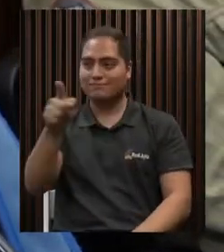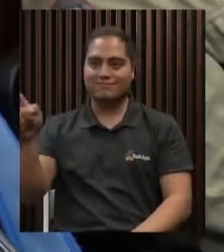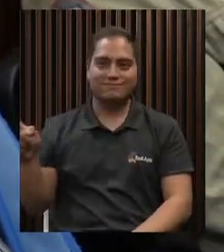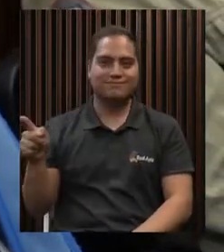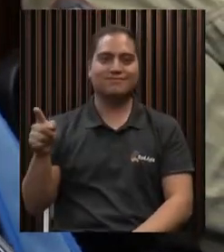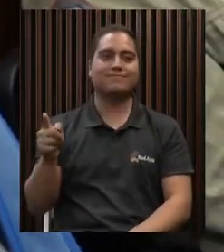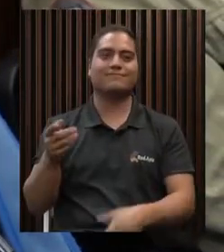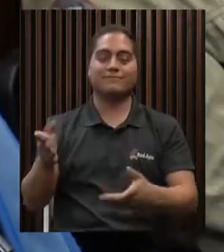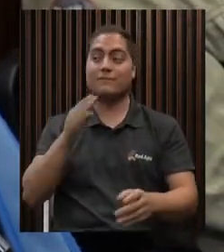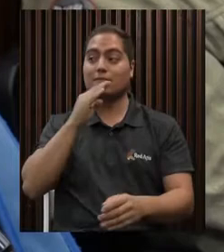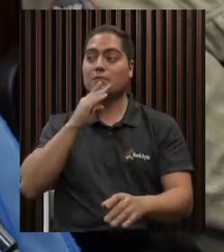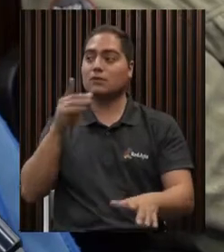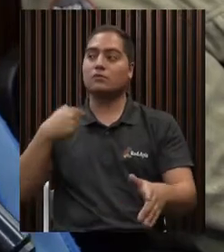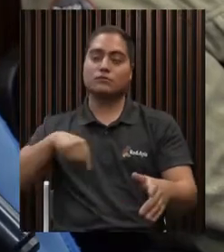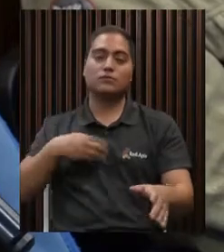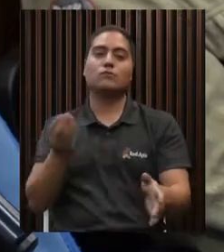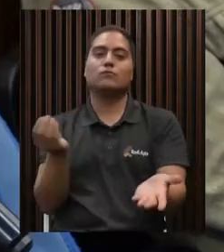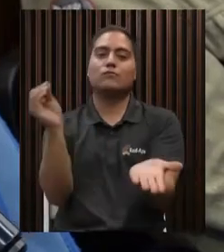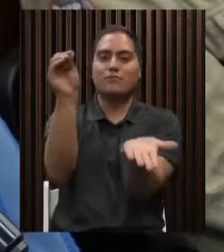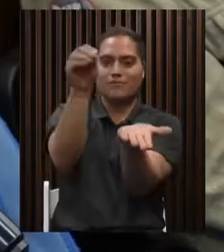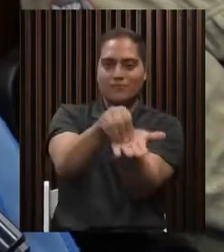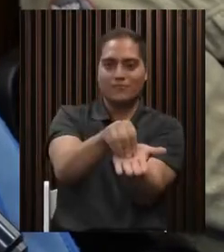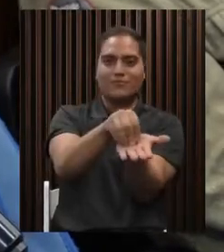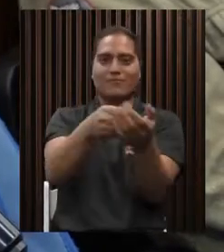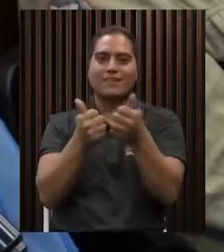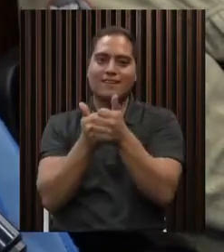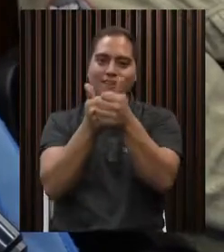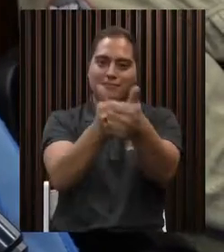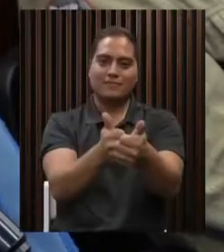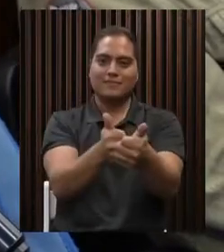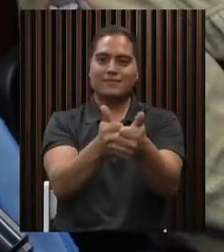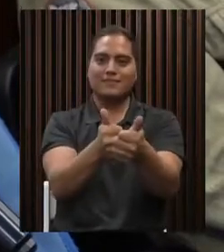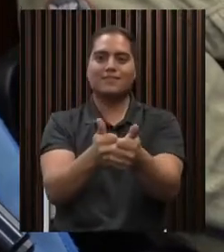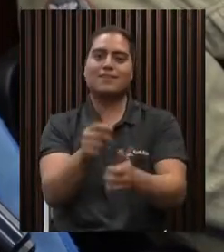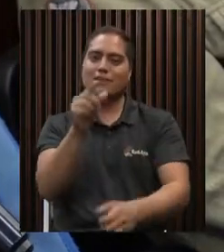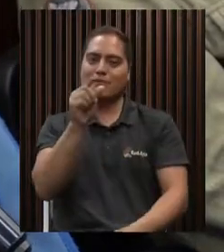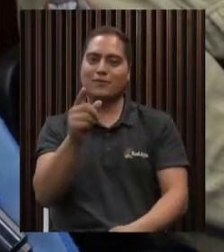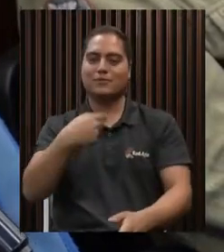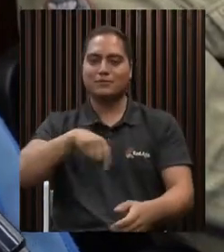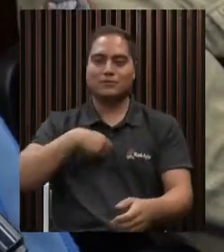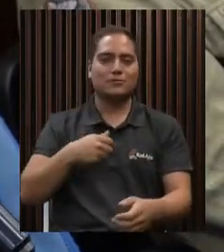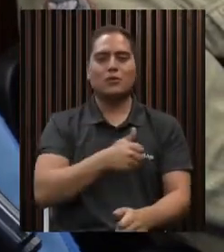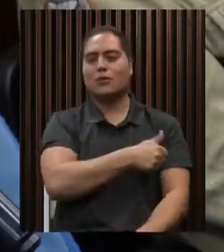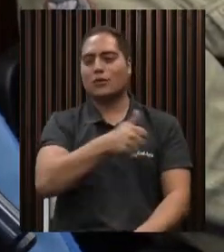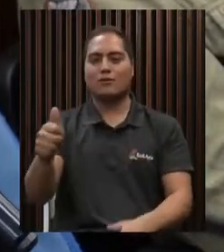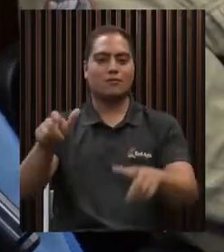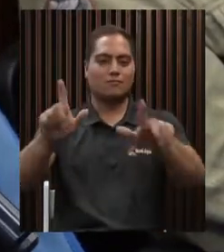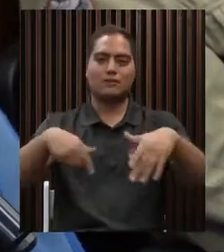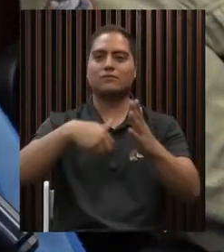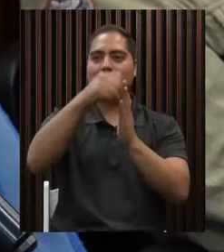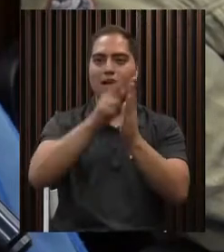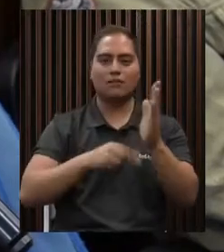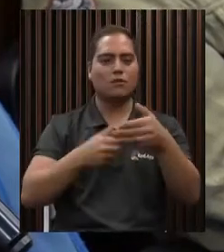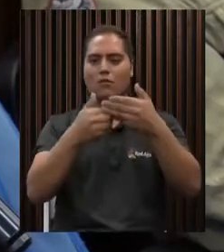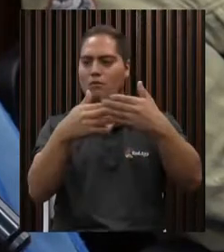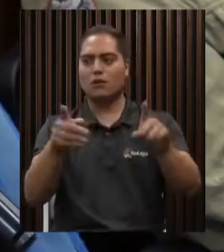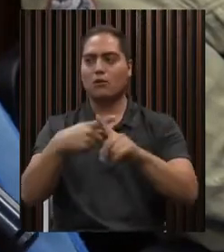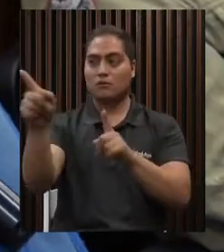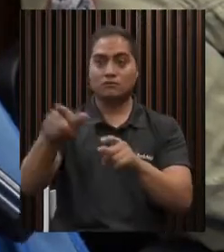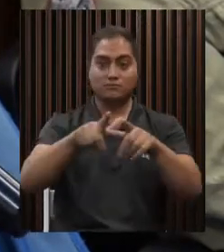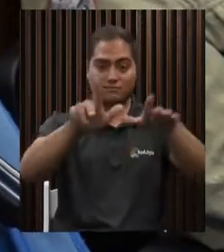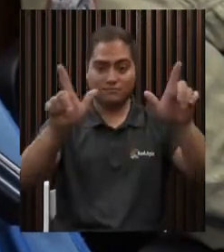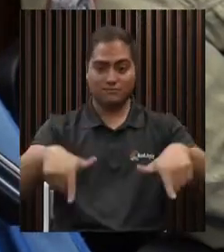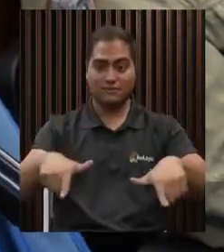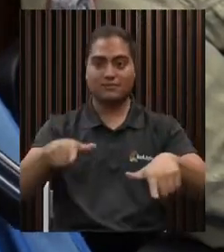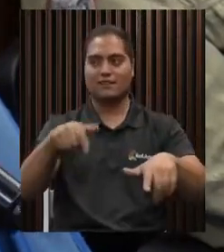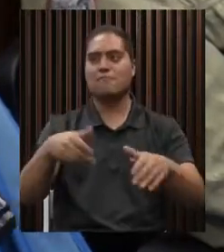también aportar nuestro granito de arena en torno a hacer todos los espacios artísticos y cualquier otro espacio más accesible para